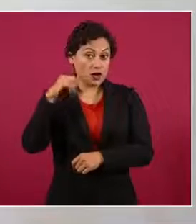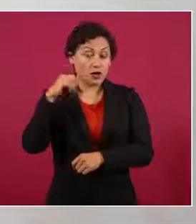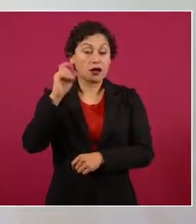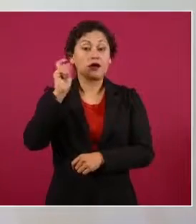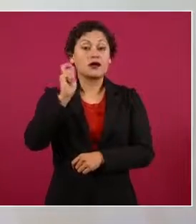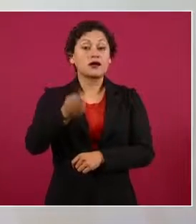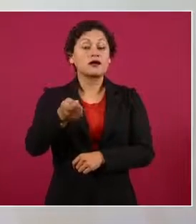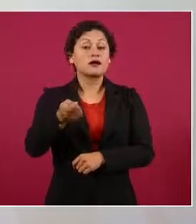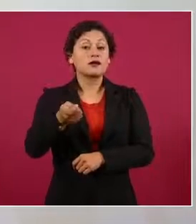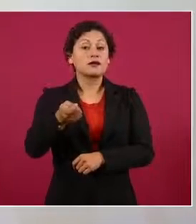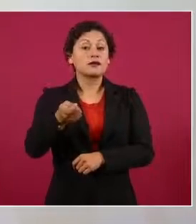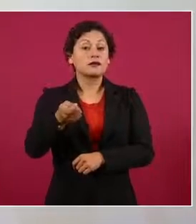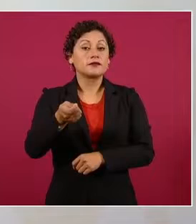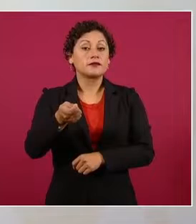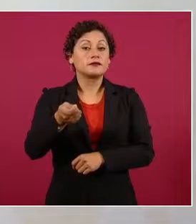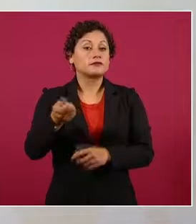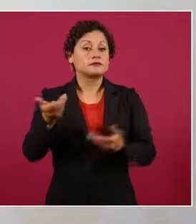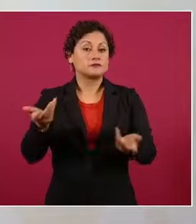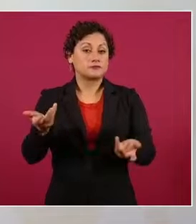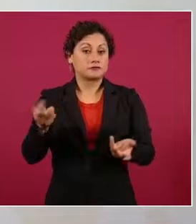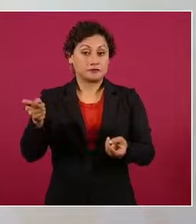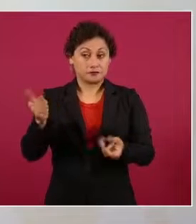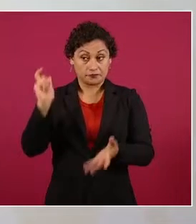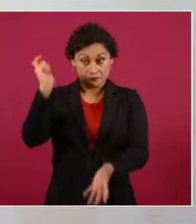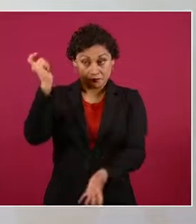no recibe sueldo,